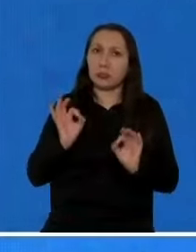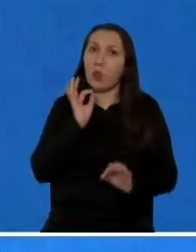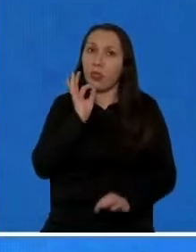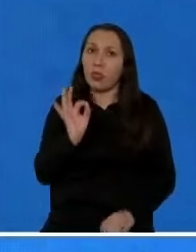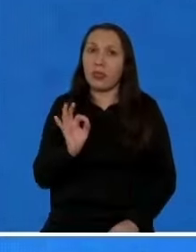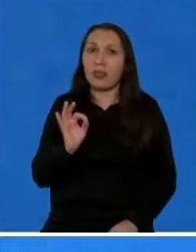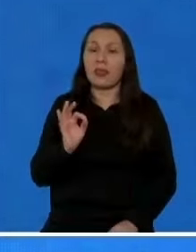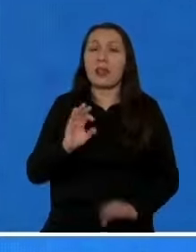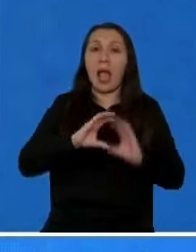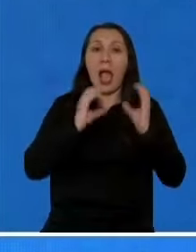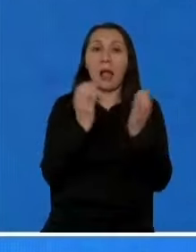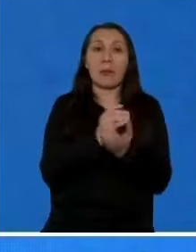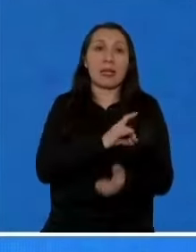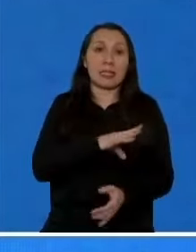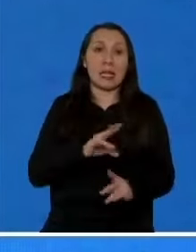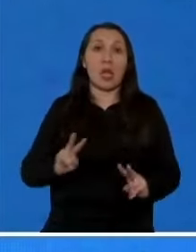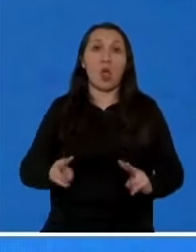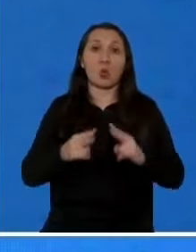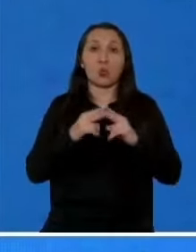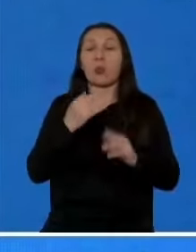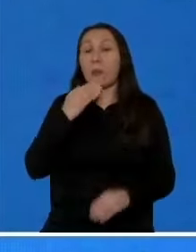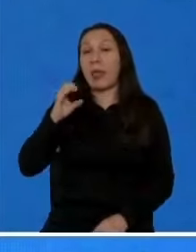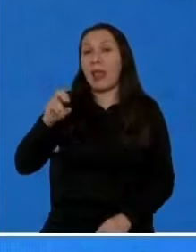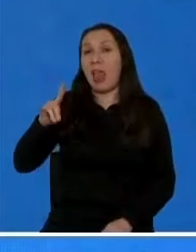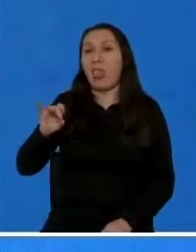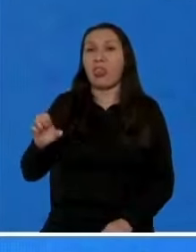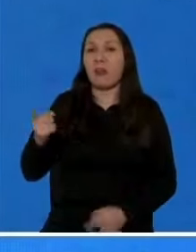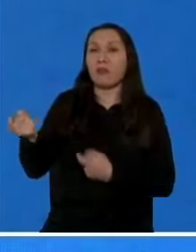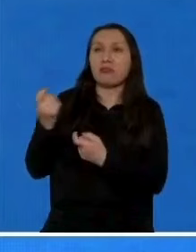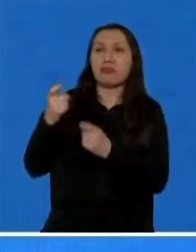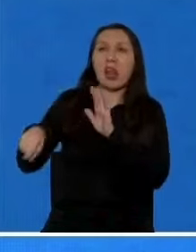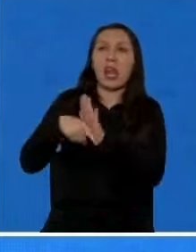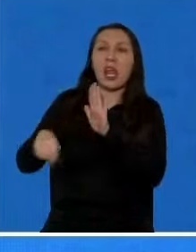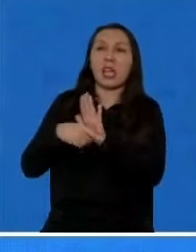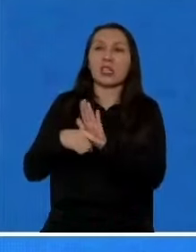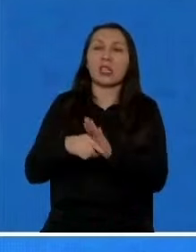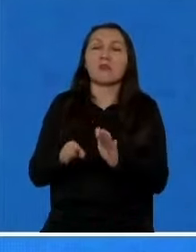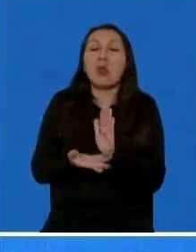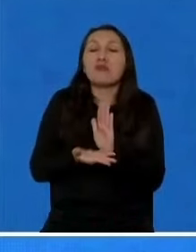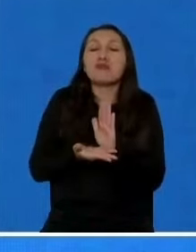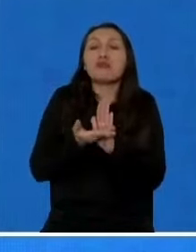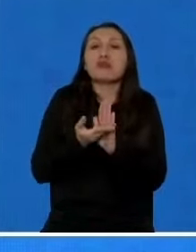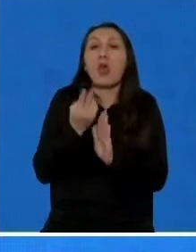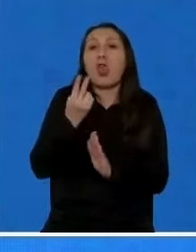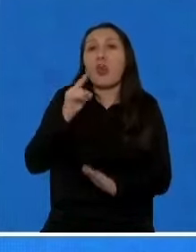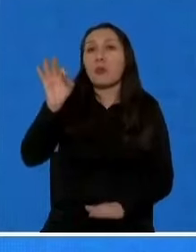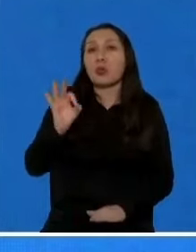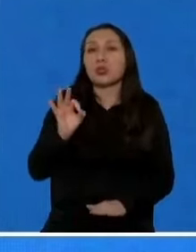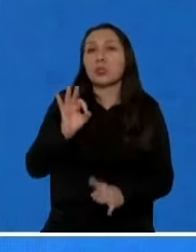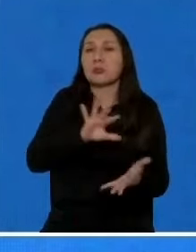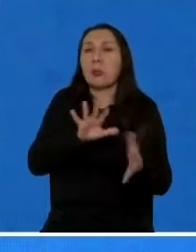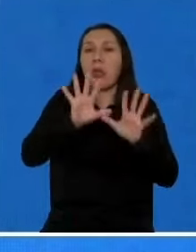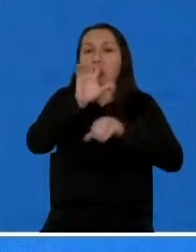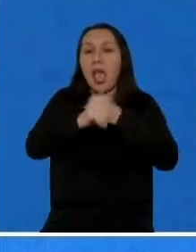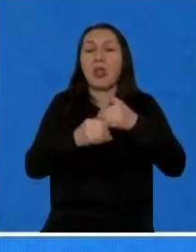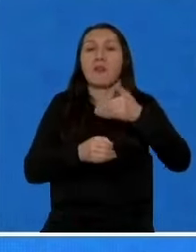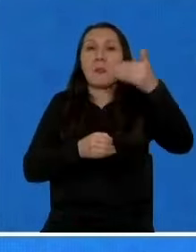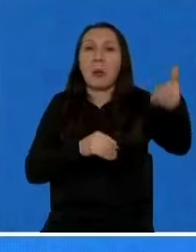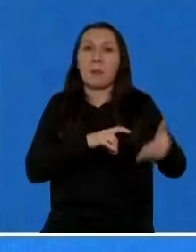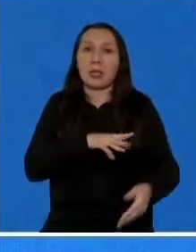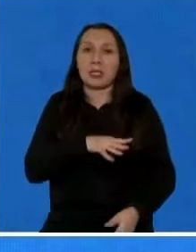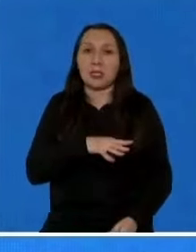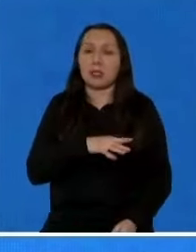recién en la Cámara Chilena de la Construcción, también en la ENADE, a los pronósticos pesimistas que auguran un crecimiento promedio de 2% en los próximos 10 años para